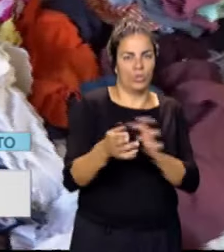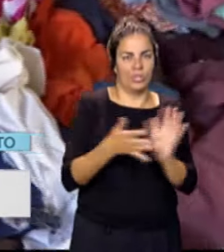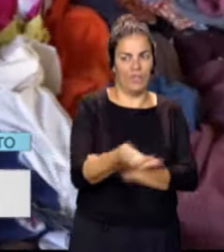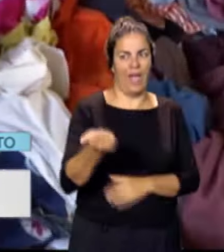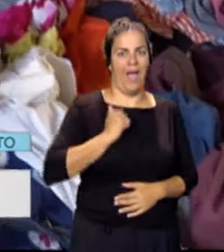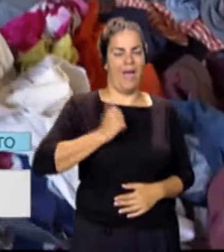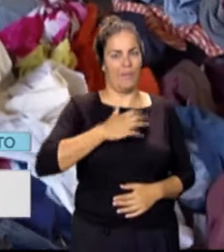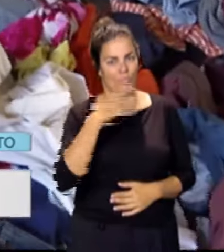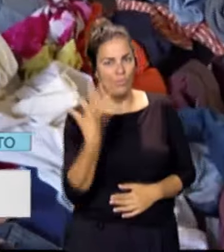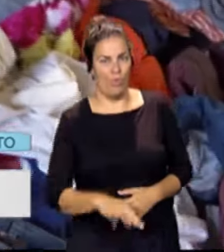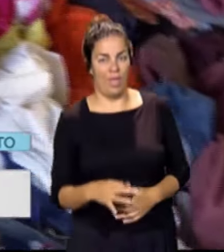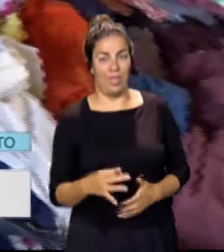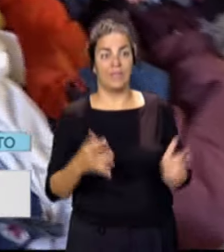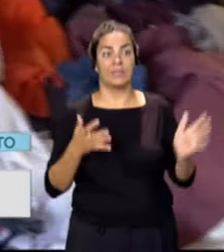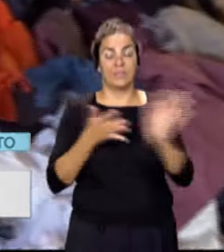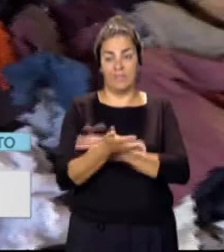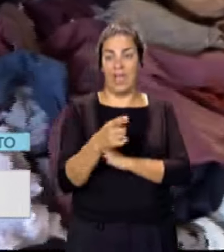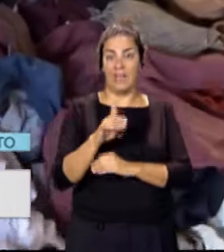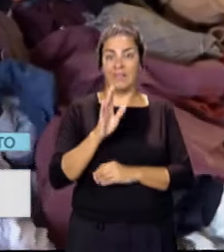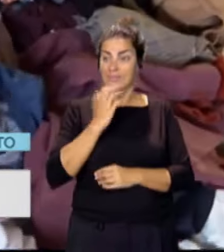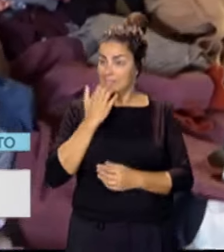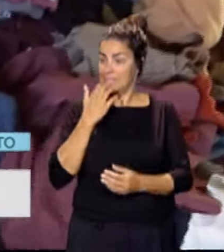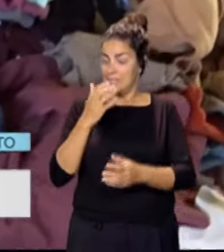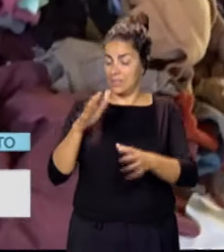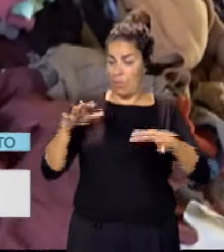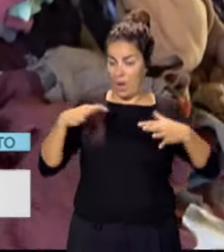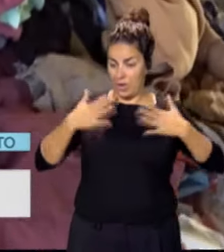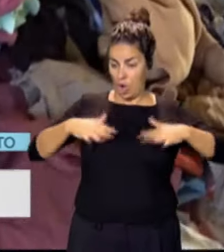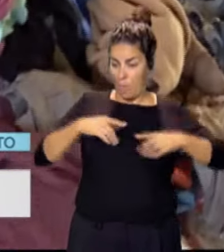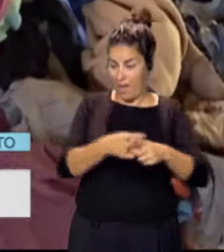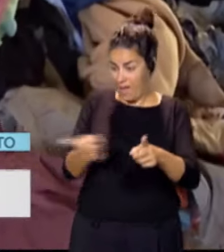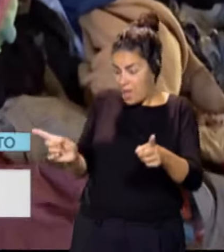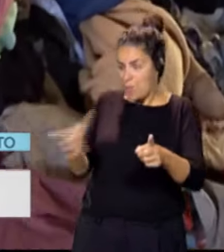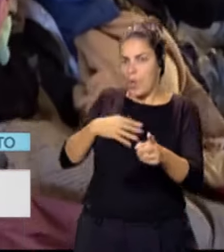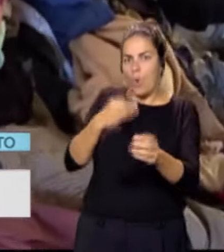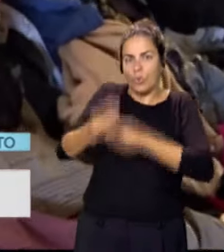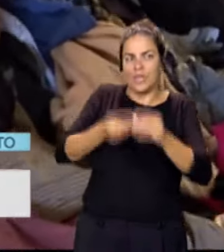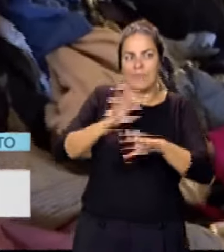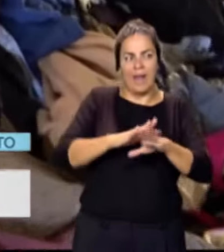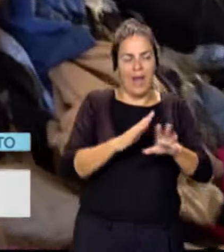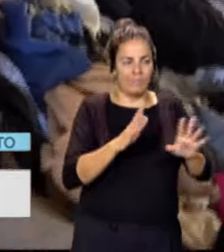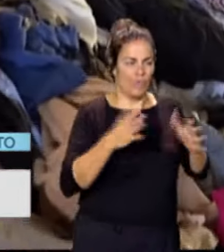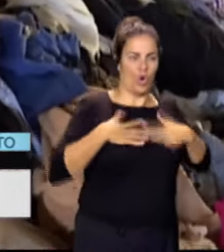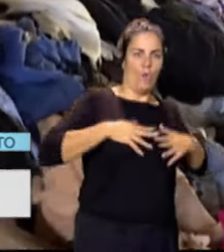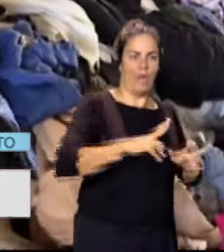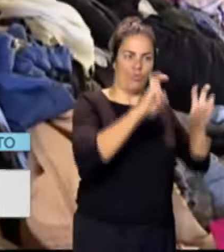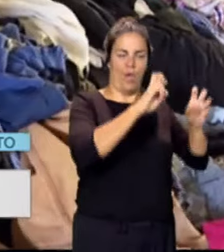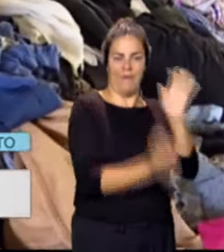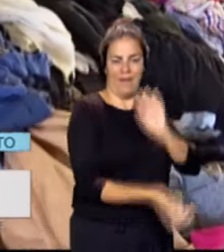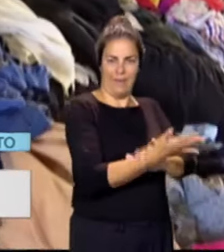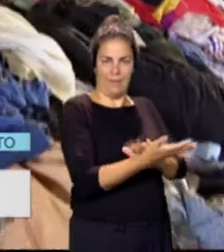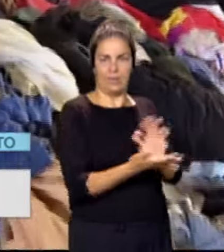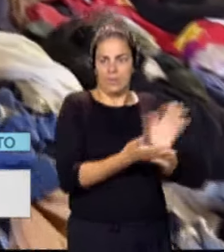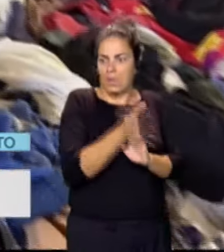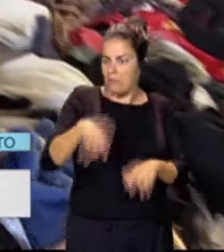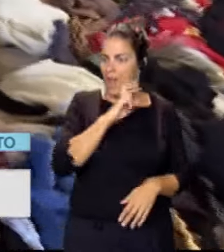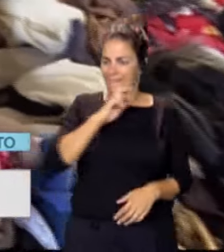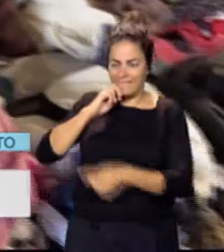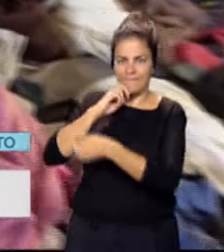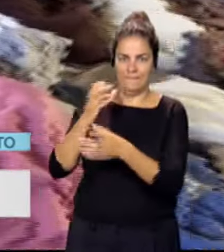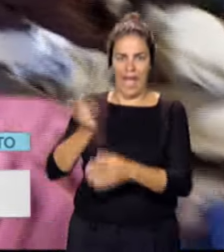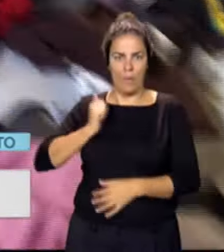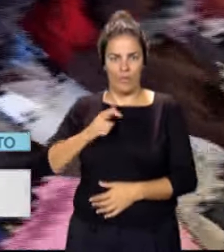pueden fabricar nuevas prendas y que de alguna manera Bueno pues poner en valor todo ese todos estos elementos sí que es verdad que el capítulo TR se